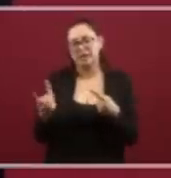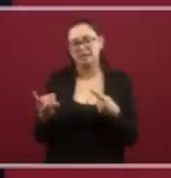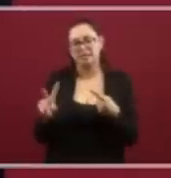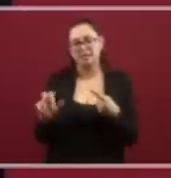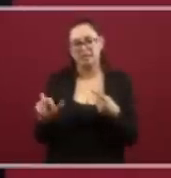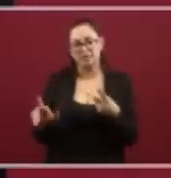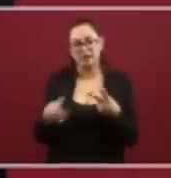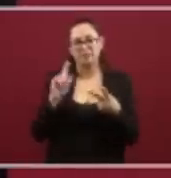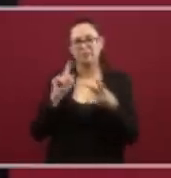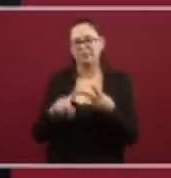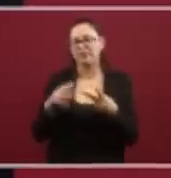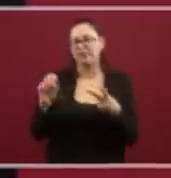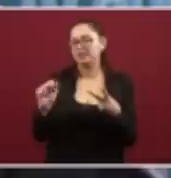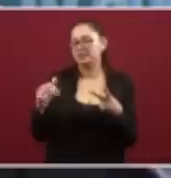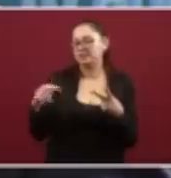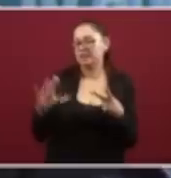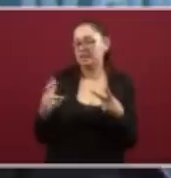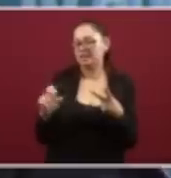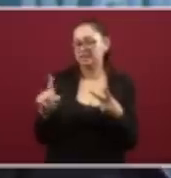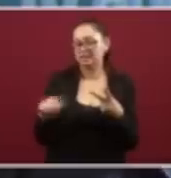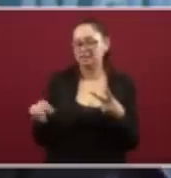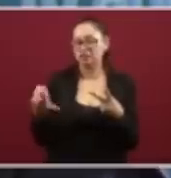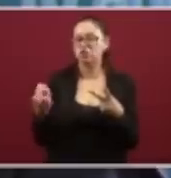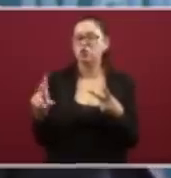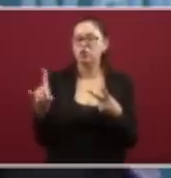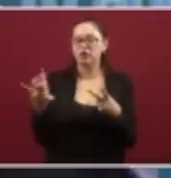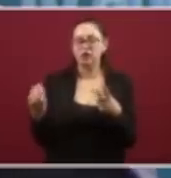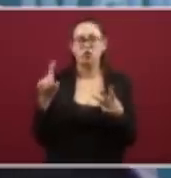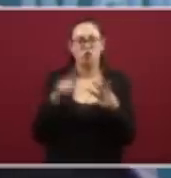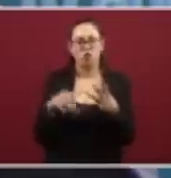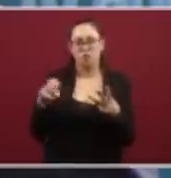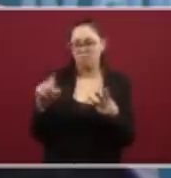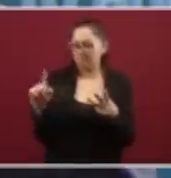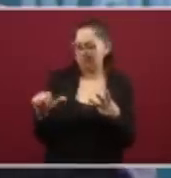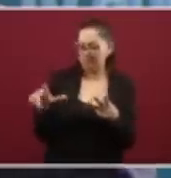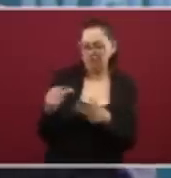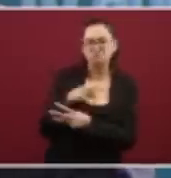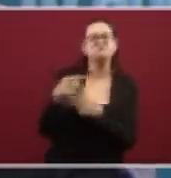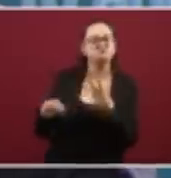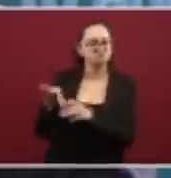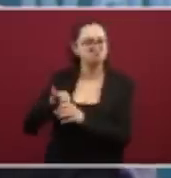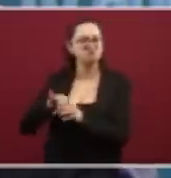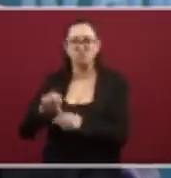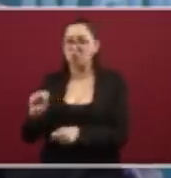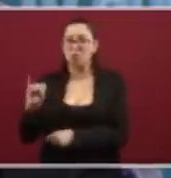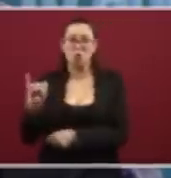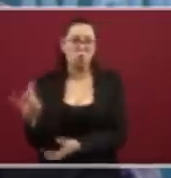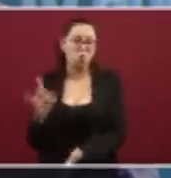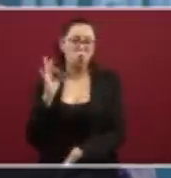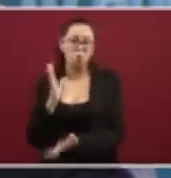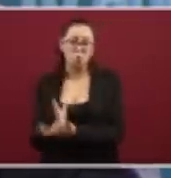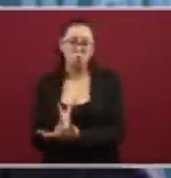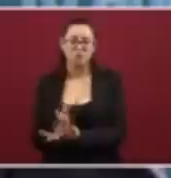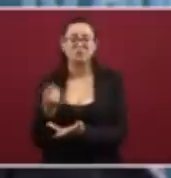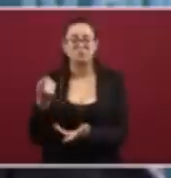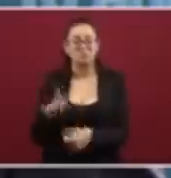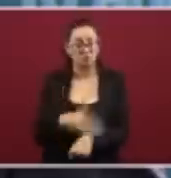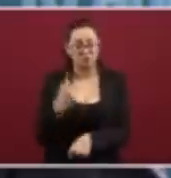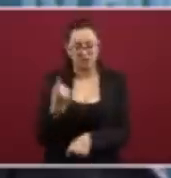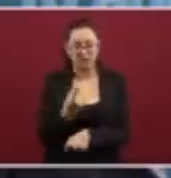ministro mesa porque lo señaló porque en esta en este documento de más de